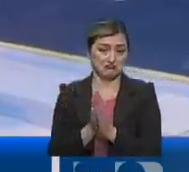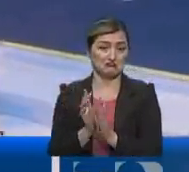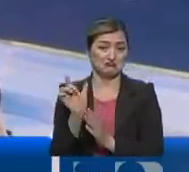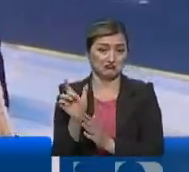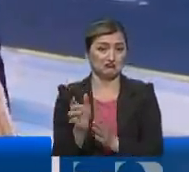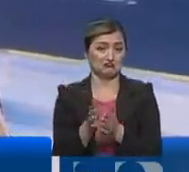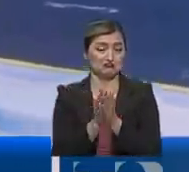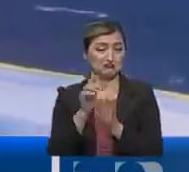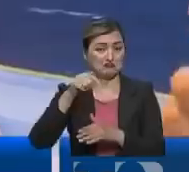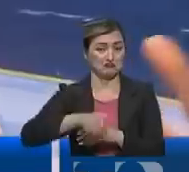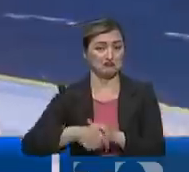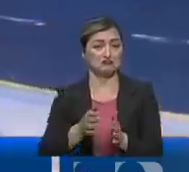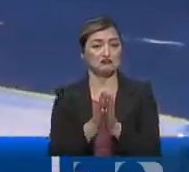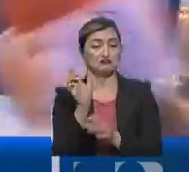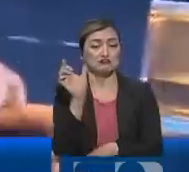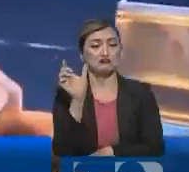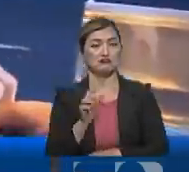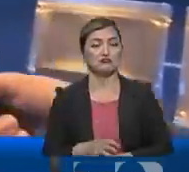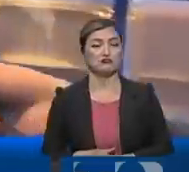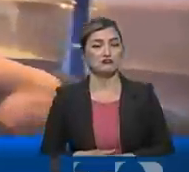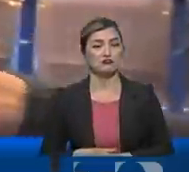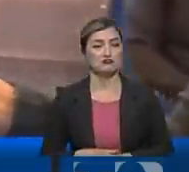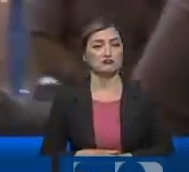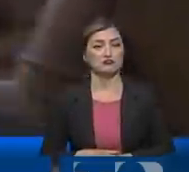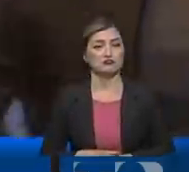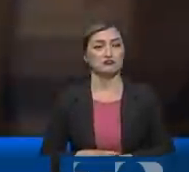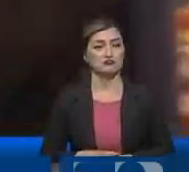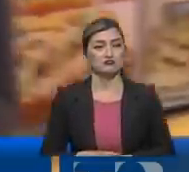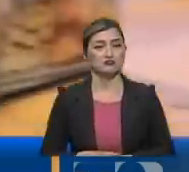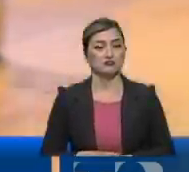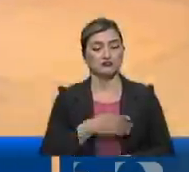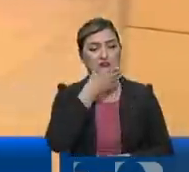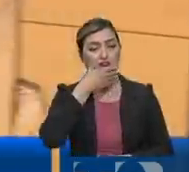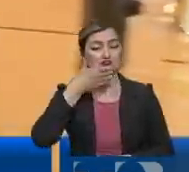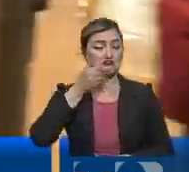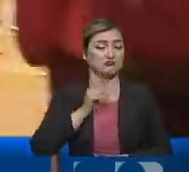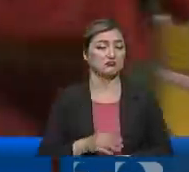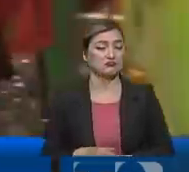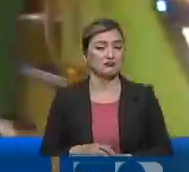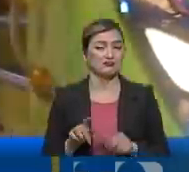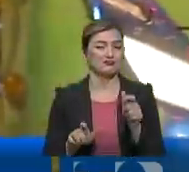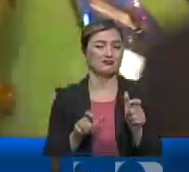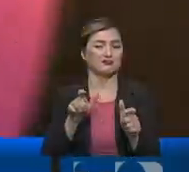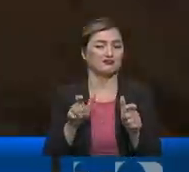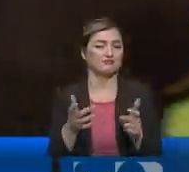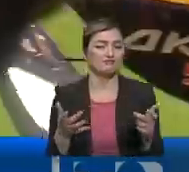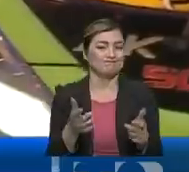está empezando desde el día de hoy a pedir ya este carnet? Eso fuera mejor porque a veces algunas personas